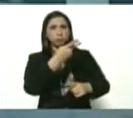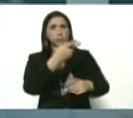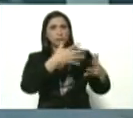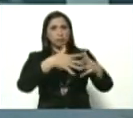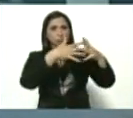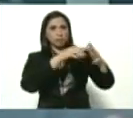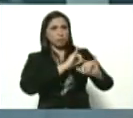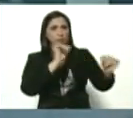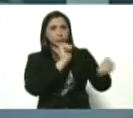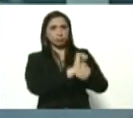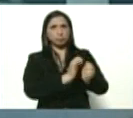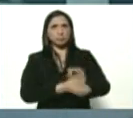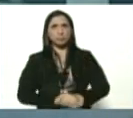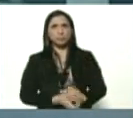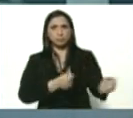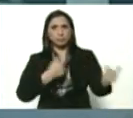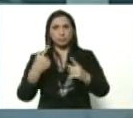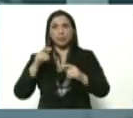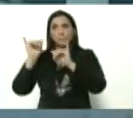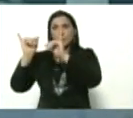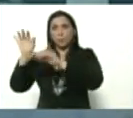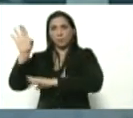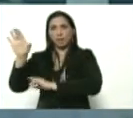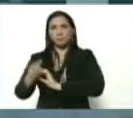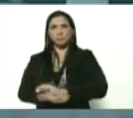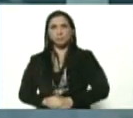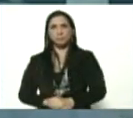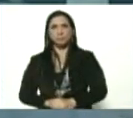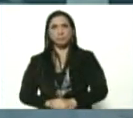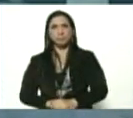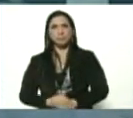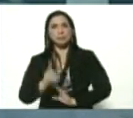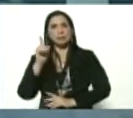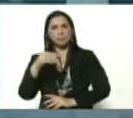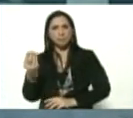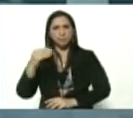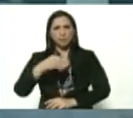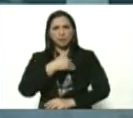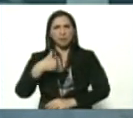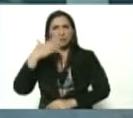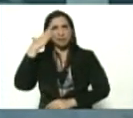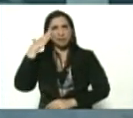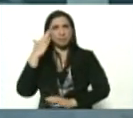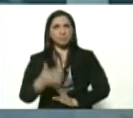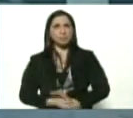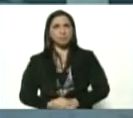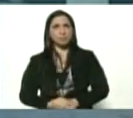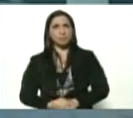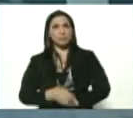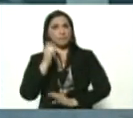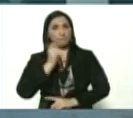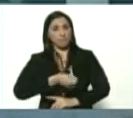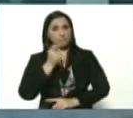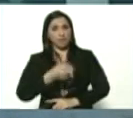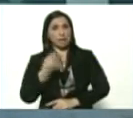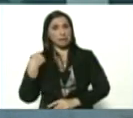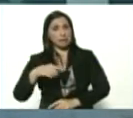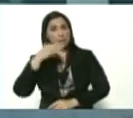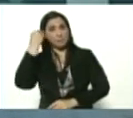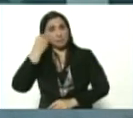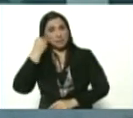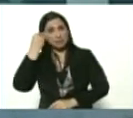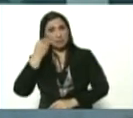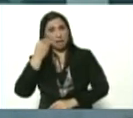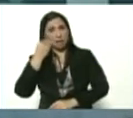han sido detenidos, extraditarlos a su propio país. Y también quería saber si desde la Fiscalía se tiene pensado